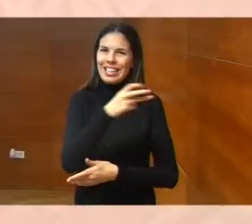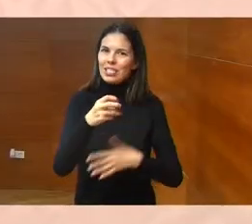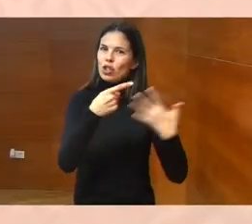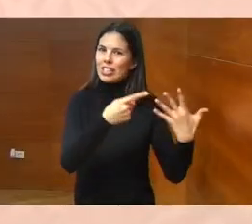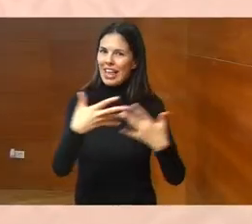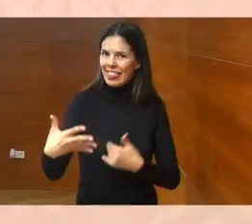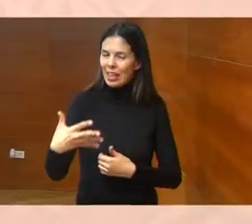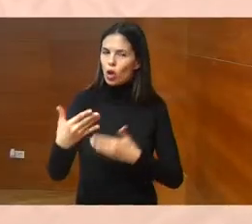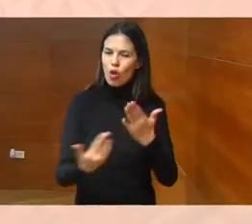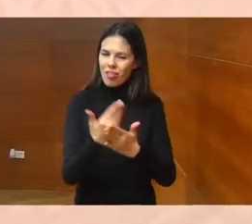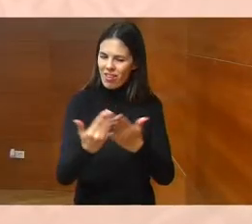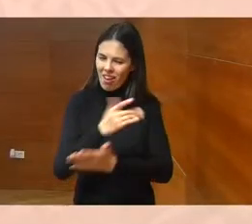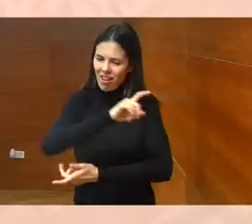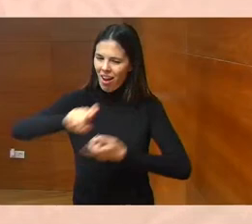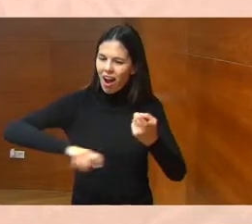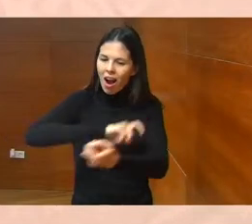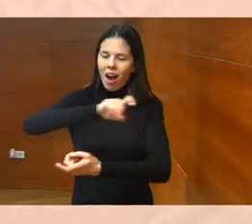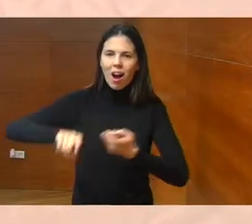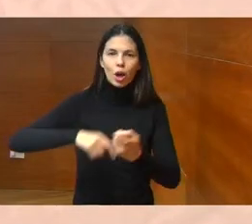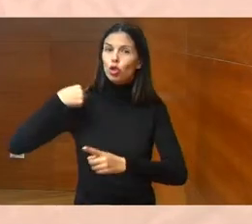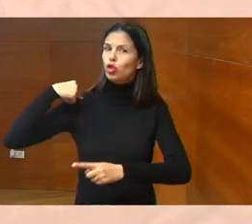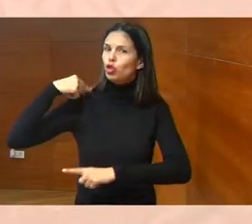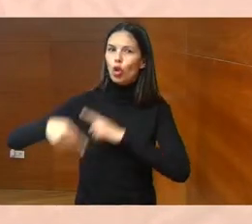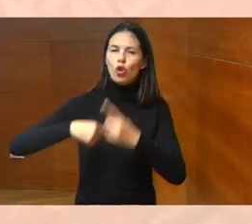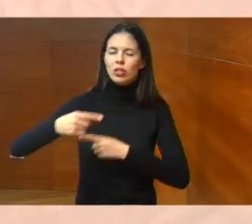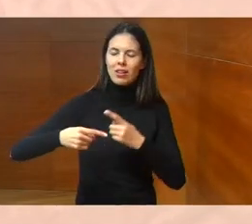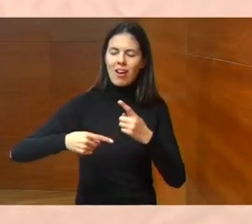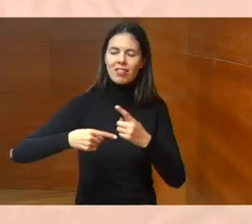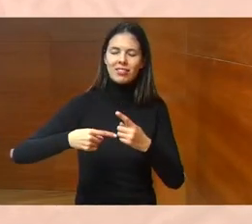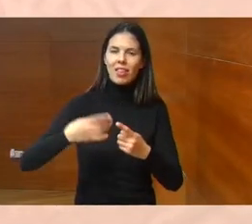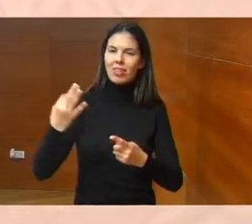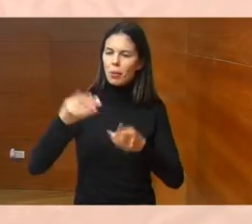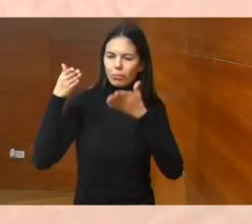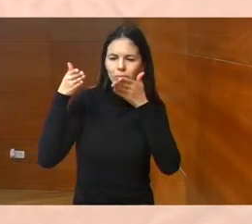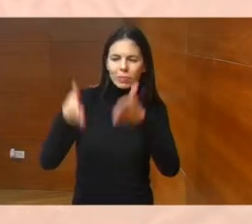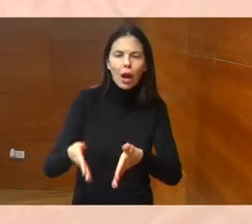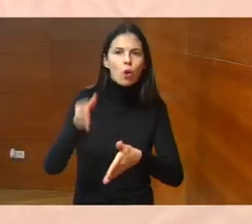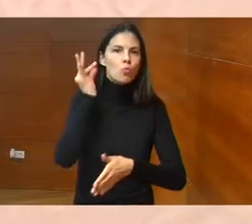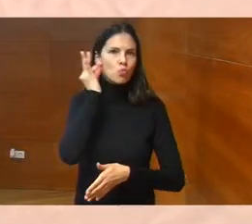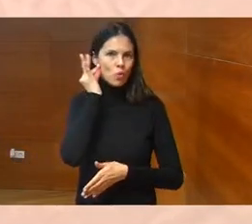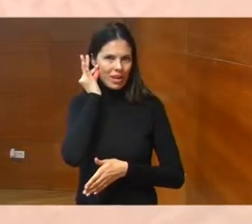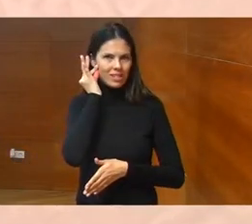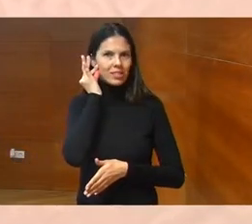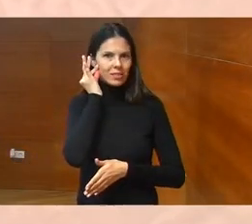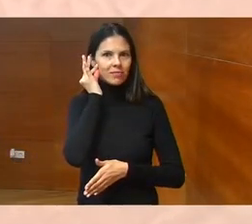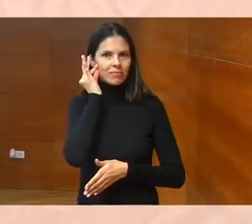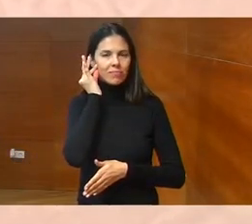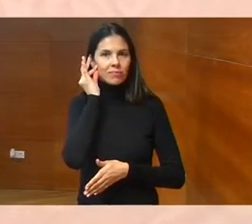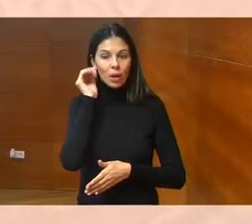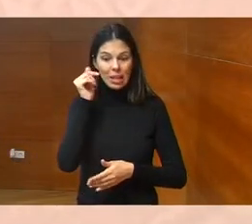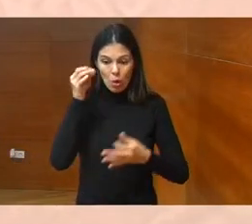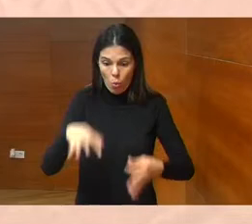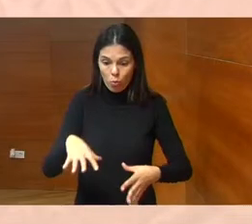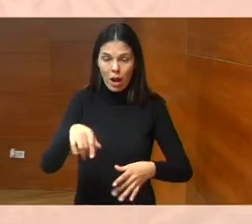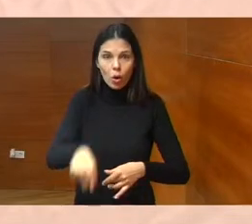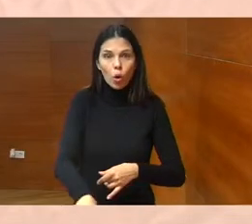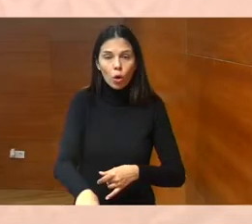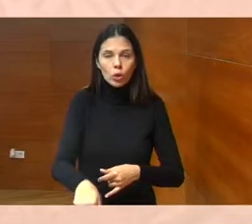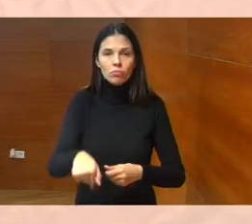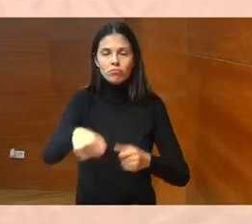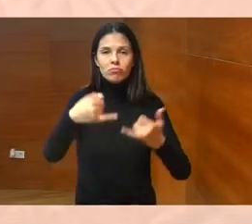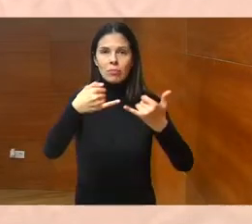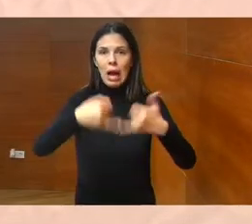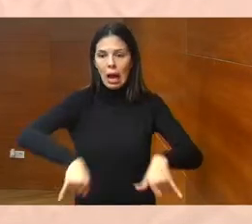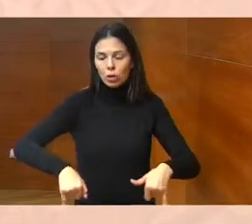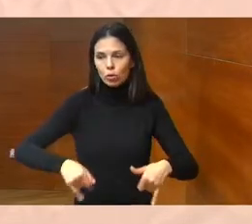días doano todos los días duano Tenemos que dedicar yo asmuyeres Es sobre todo como pasa o sea aquí en este